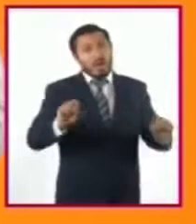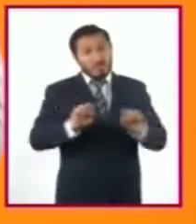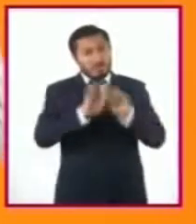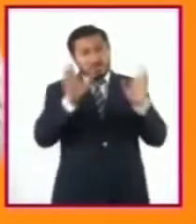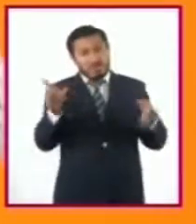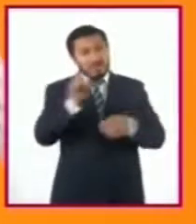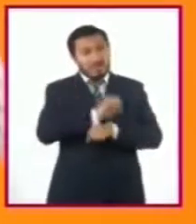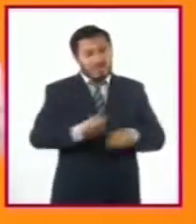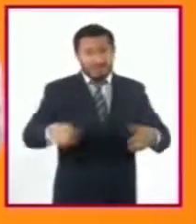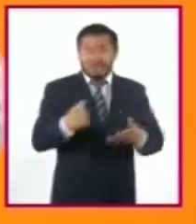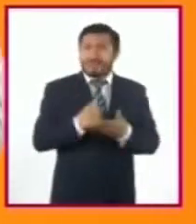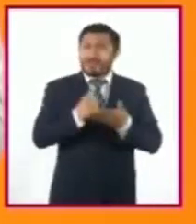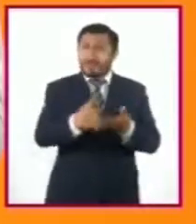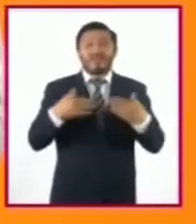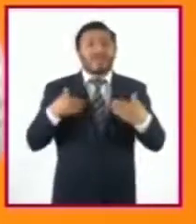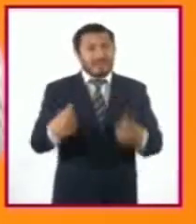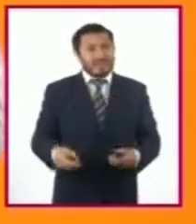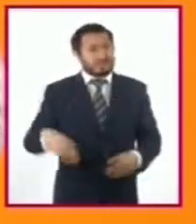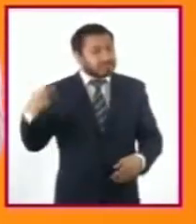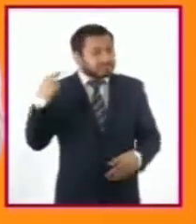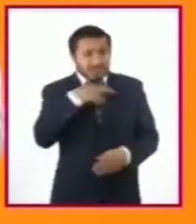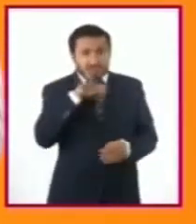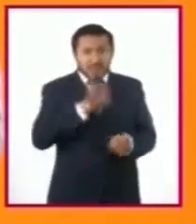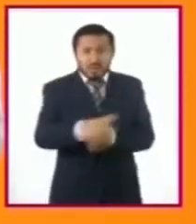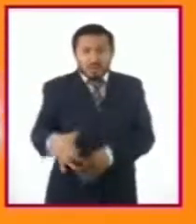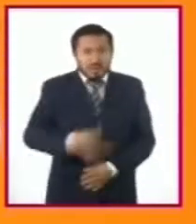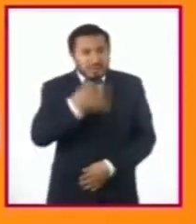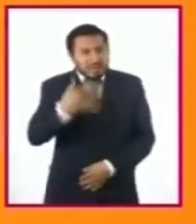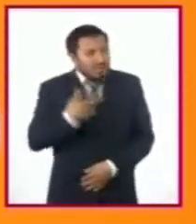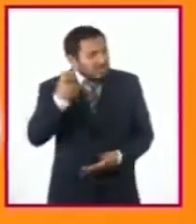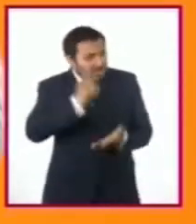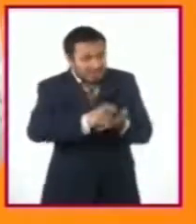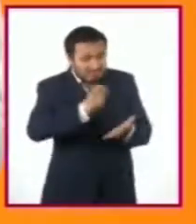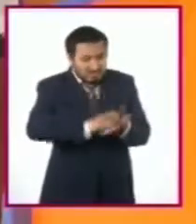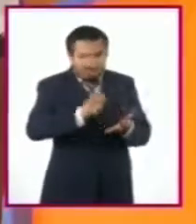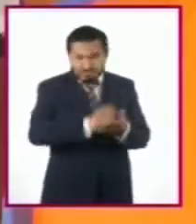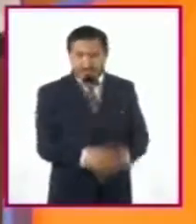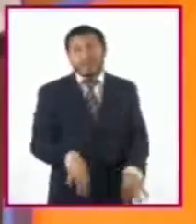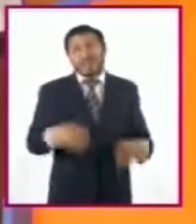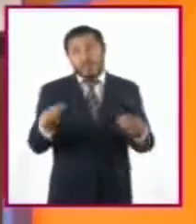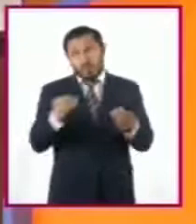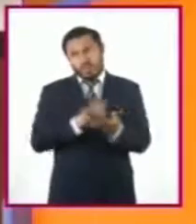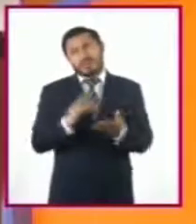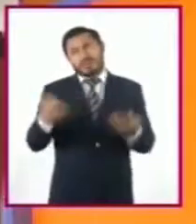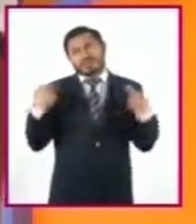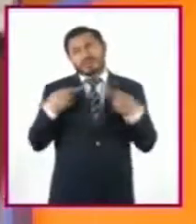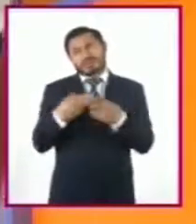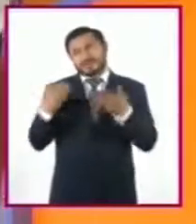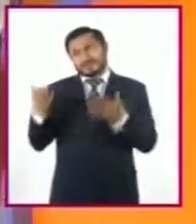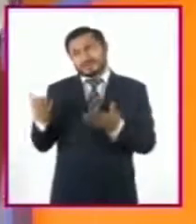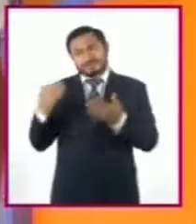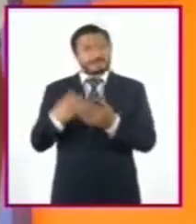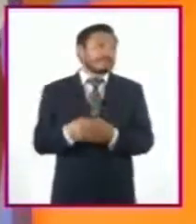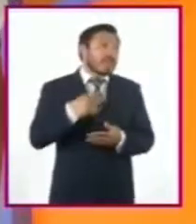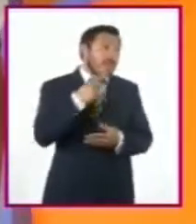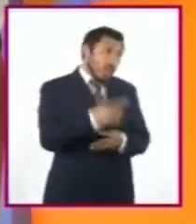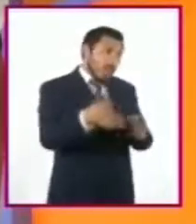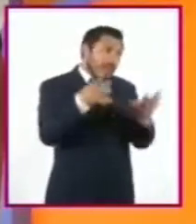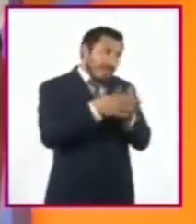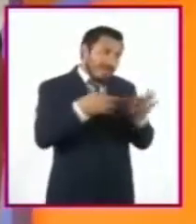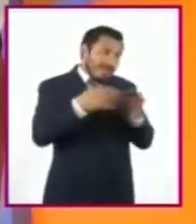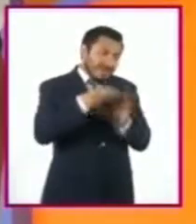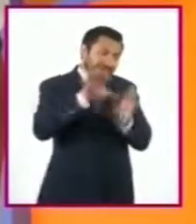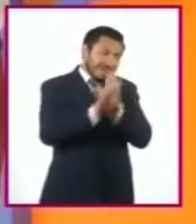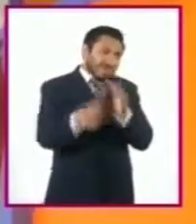muy rápidamente el sentimiento que imprime en este poema. Muchas gracias, maestro. Con su explicación y sus